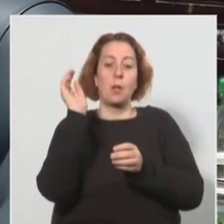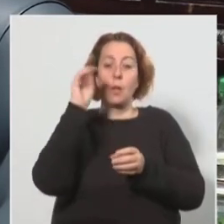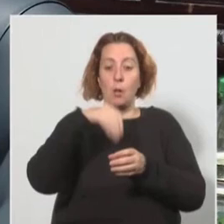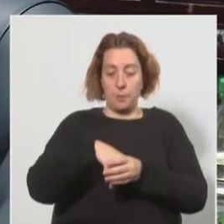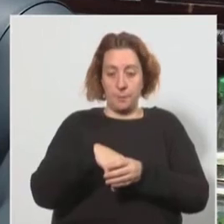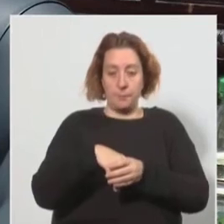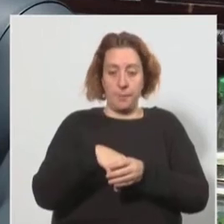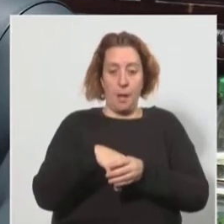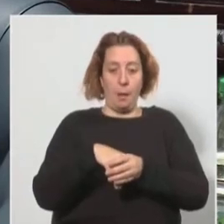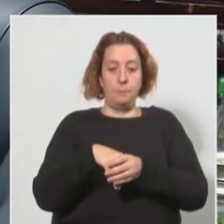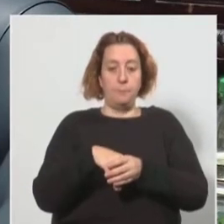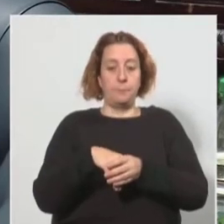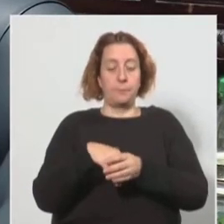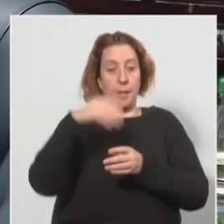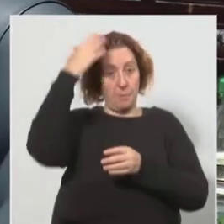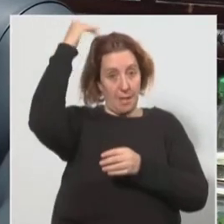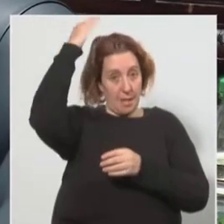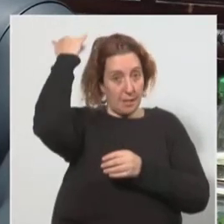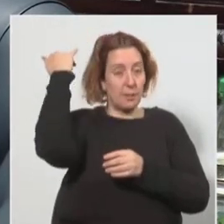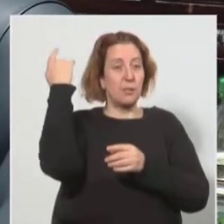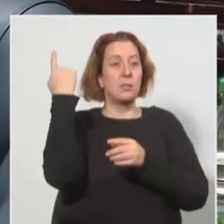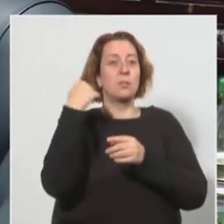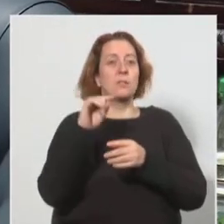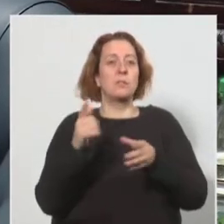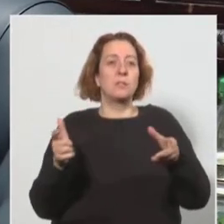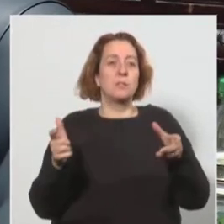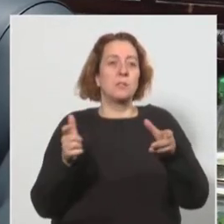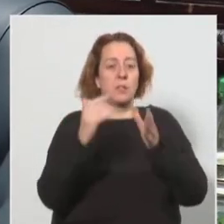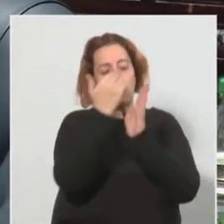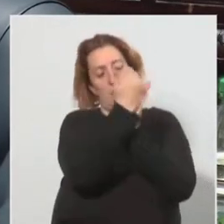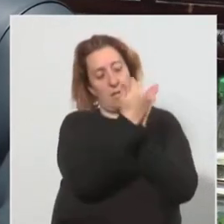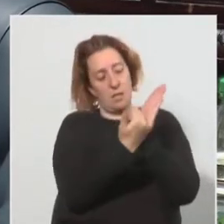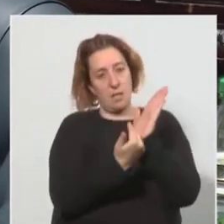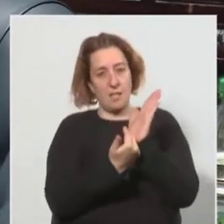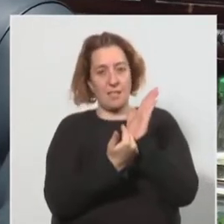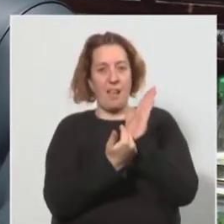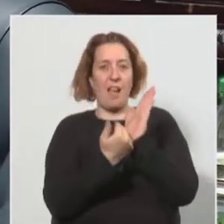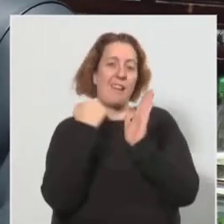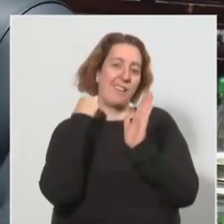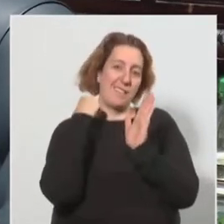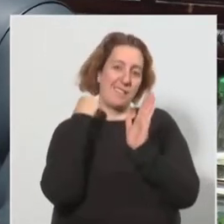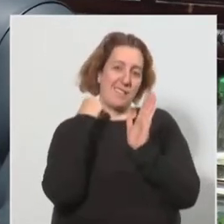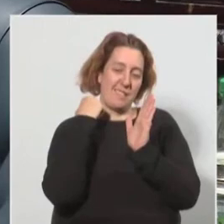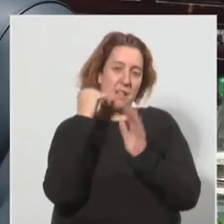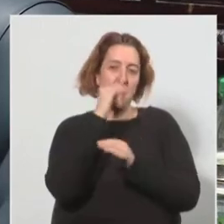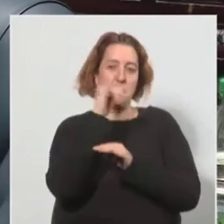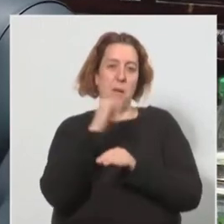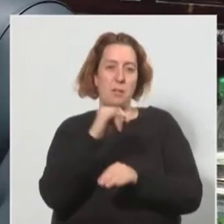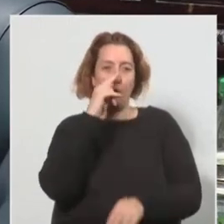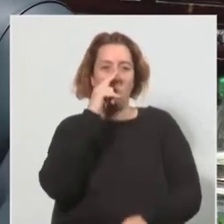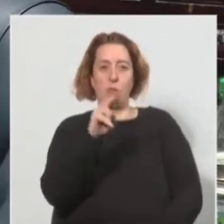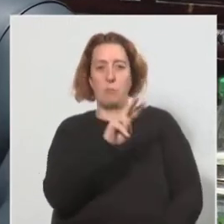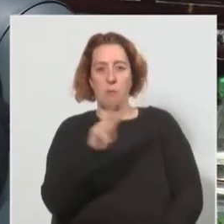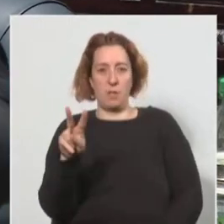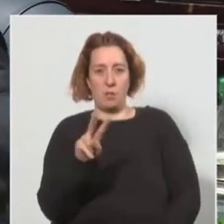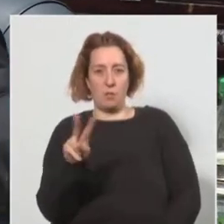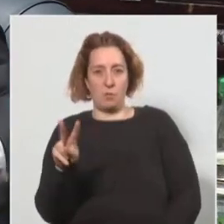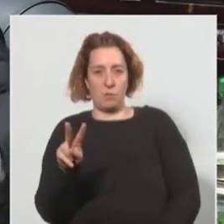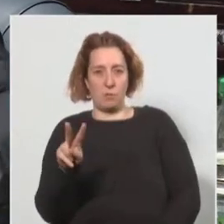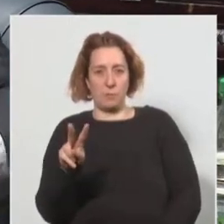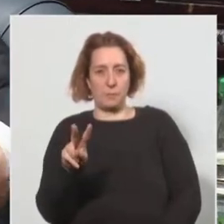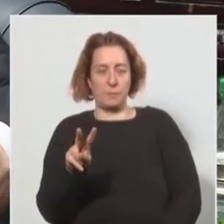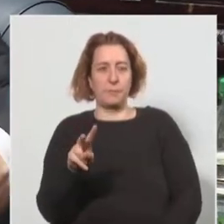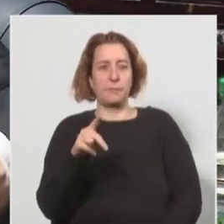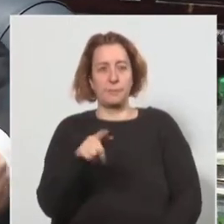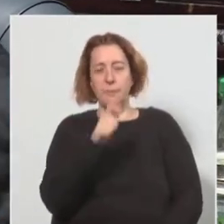incorporó a Emiratos Árabes Unidos en su lista gris en marzo de 2022. Es